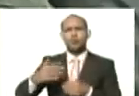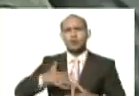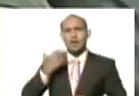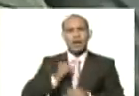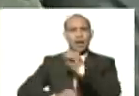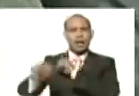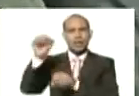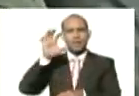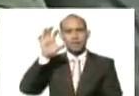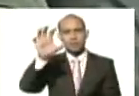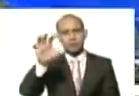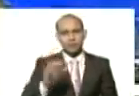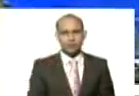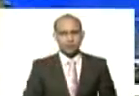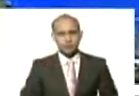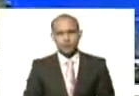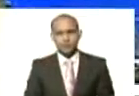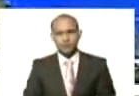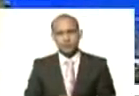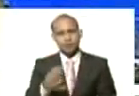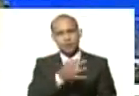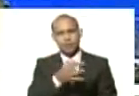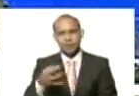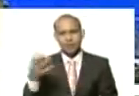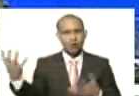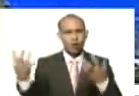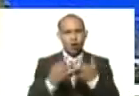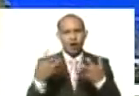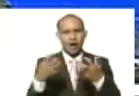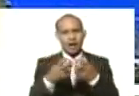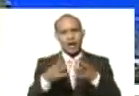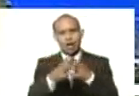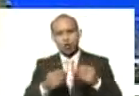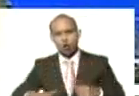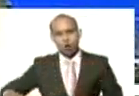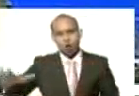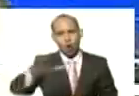a defender nuestro país. Correcto, la guerra de todo el pueblo.